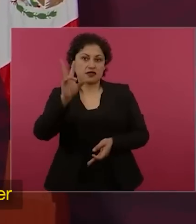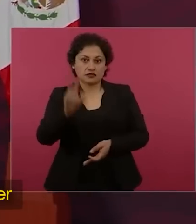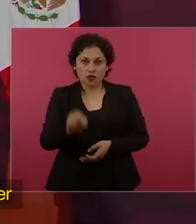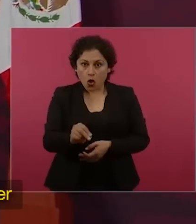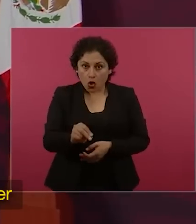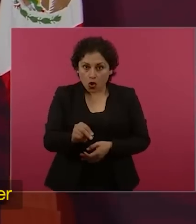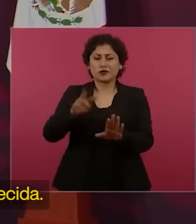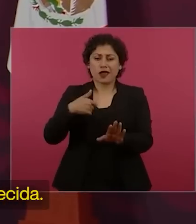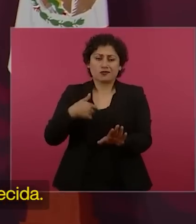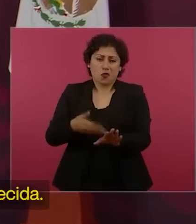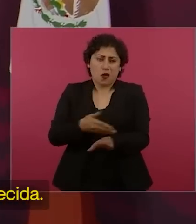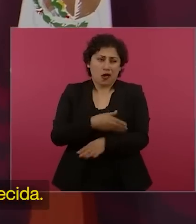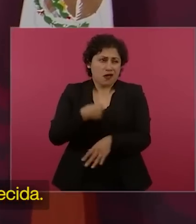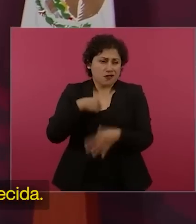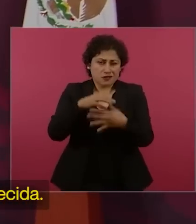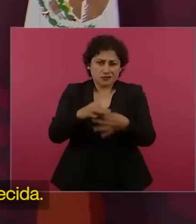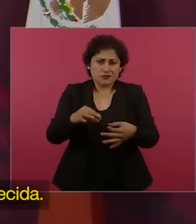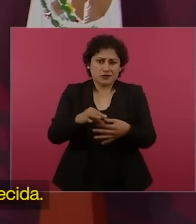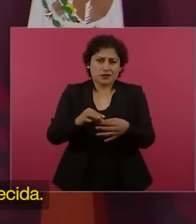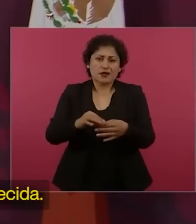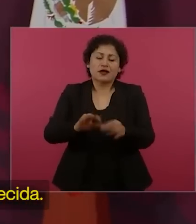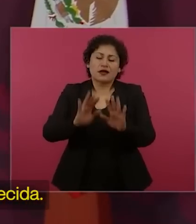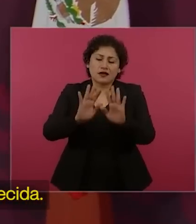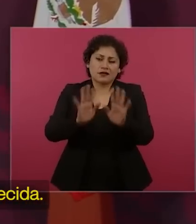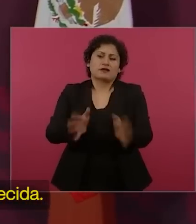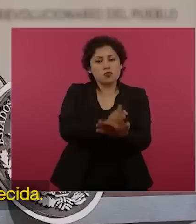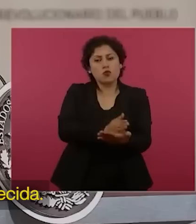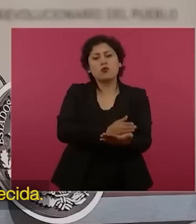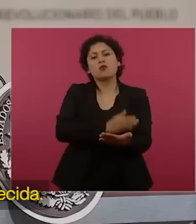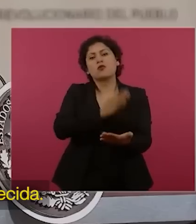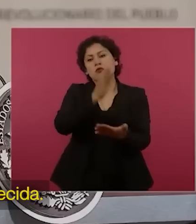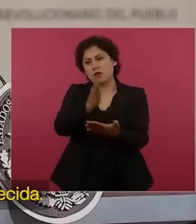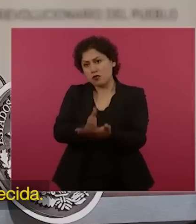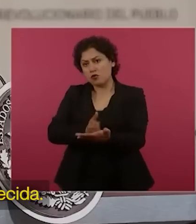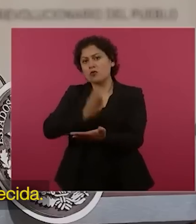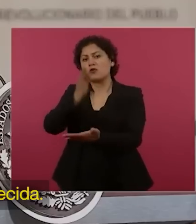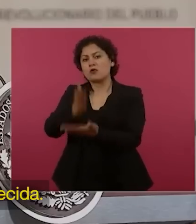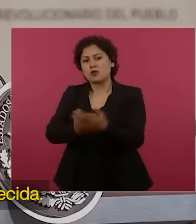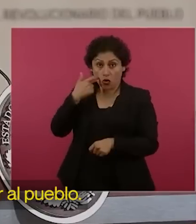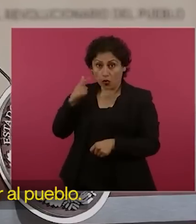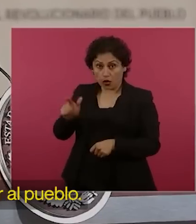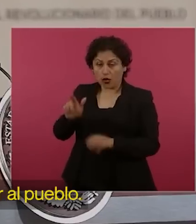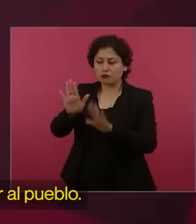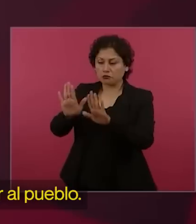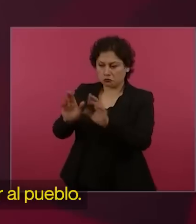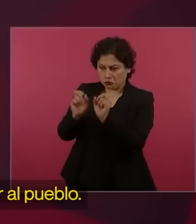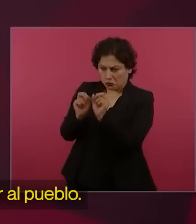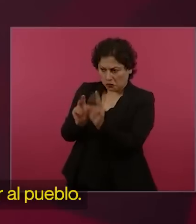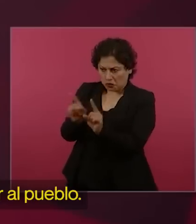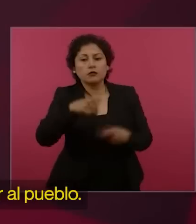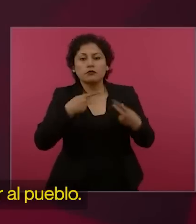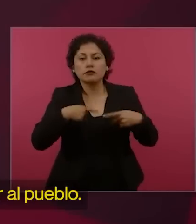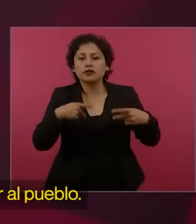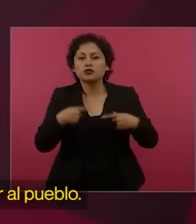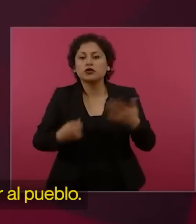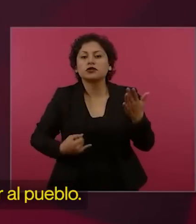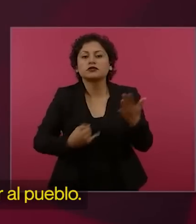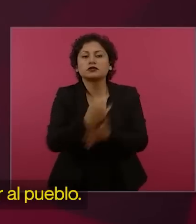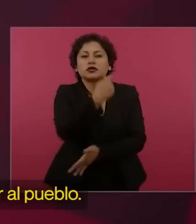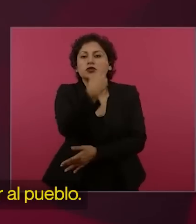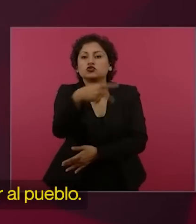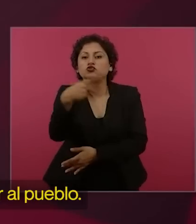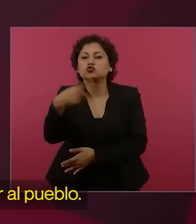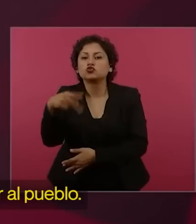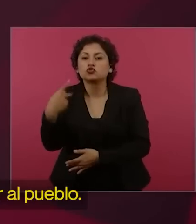nosotros lo que vamos a hacer, y lo voy a ir a plantear en los estados, que la gente decida, porque ¿cómo van a ir a tomar